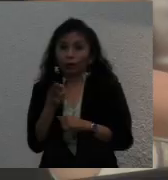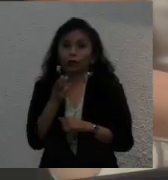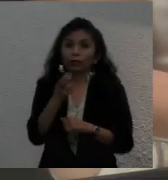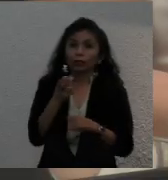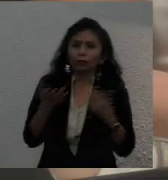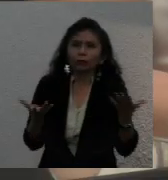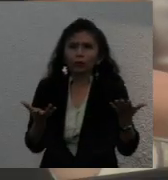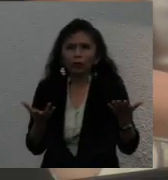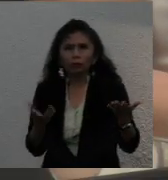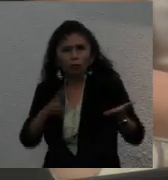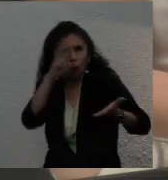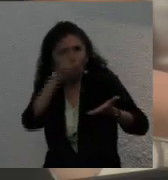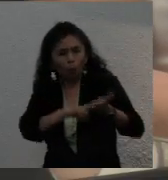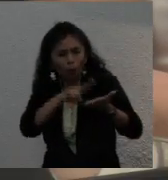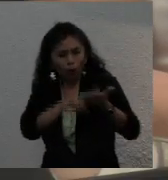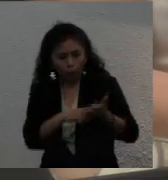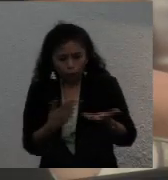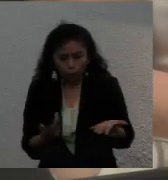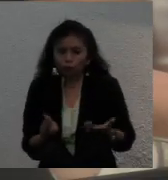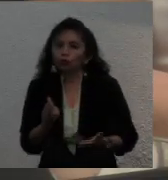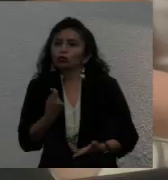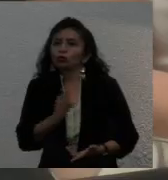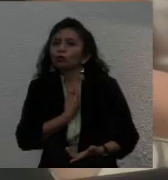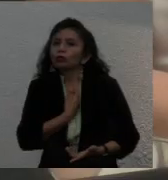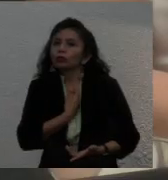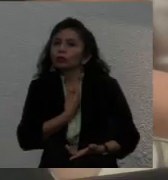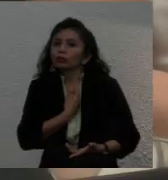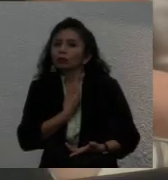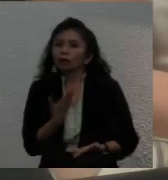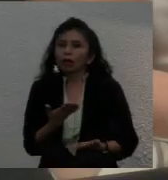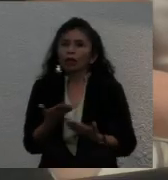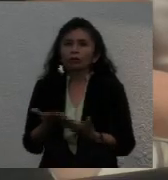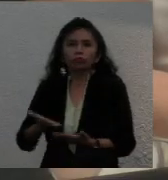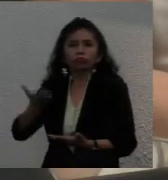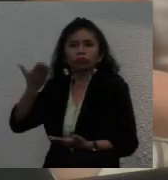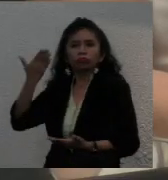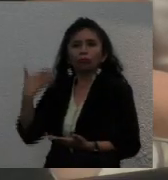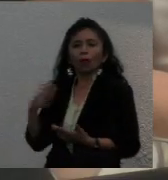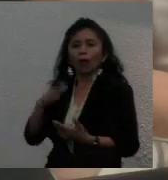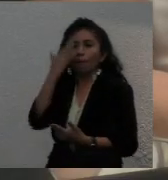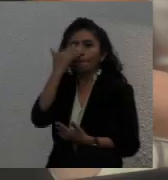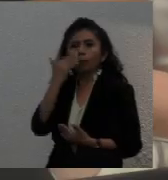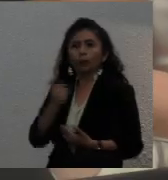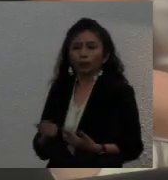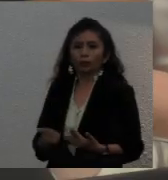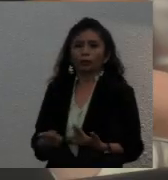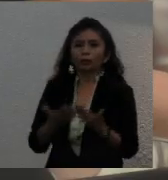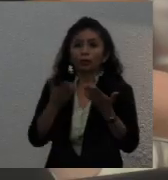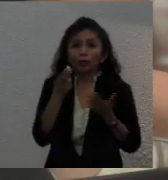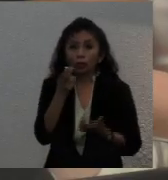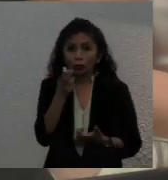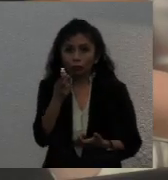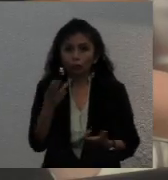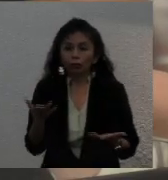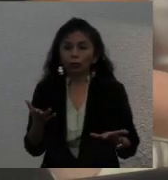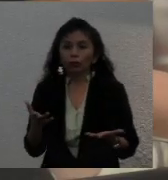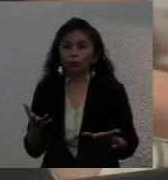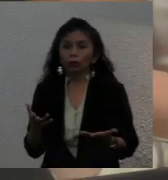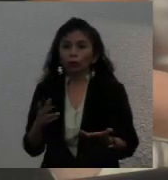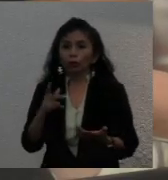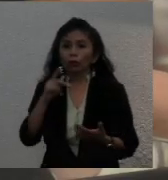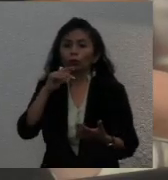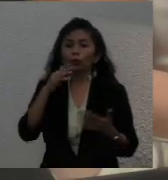en valor nuestra entidad y nuestras raíces. Dicho en palabras del padre de la argumentación jurídica, Marco Tulio